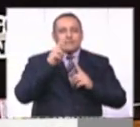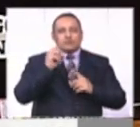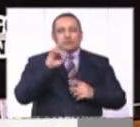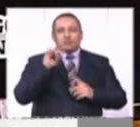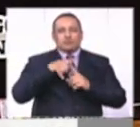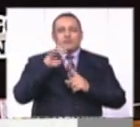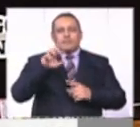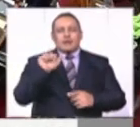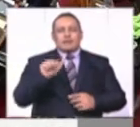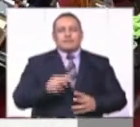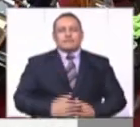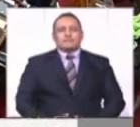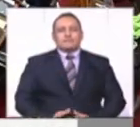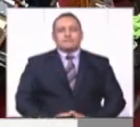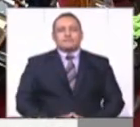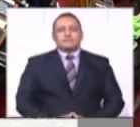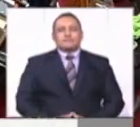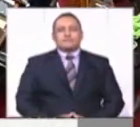3